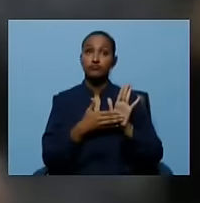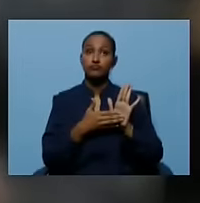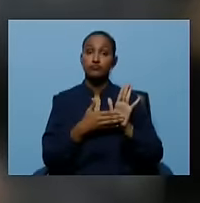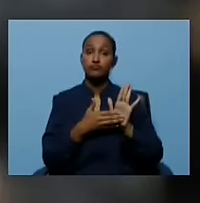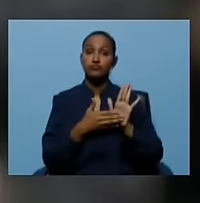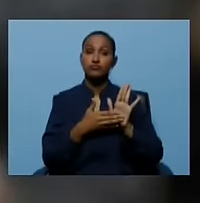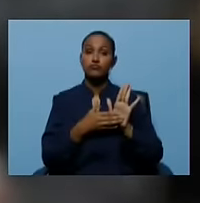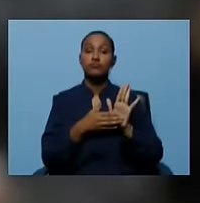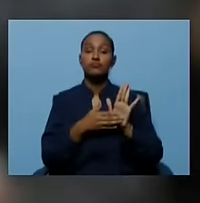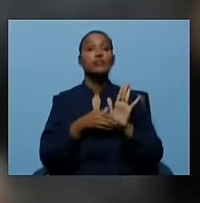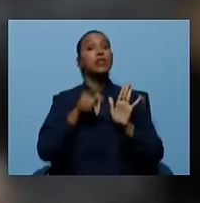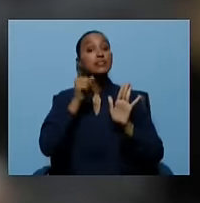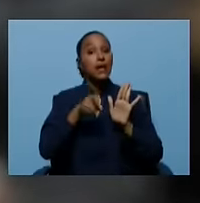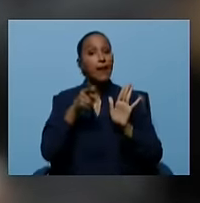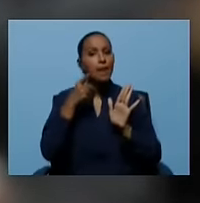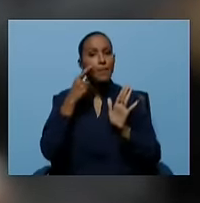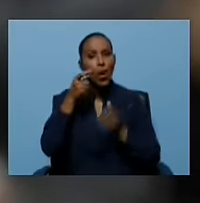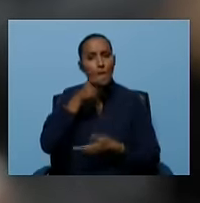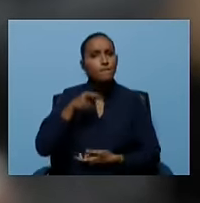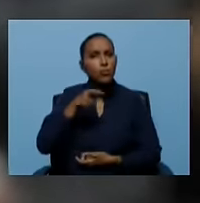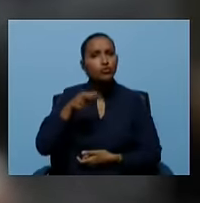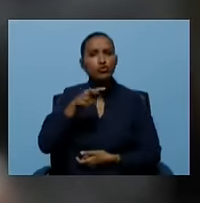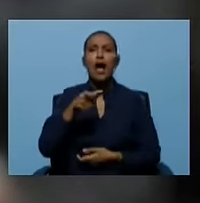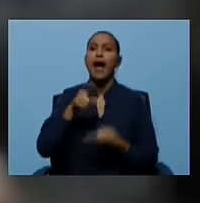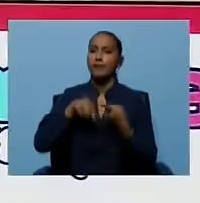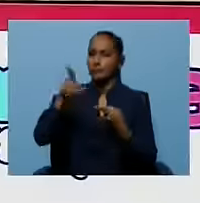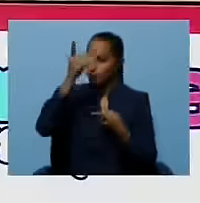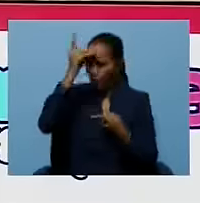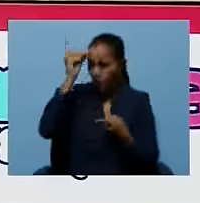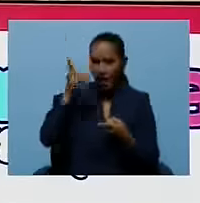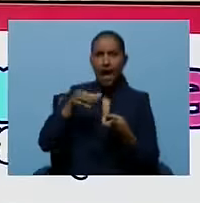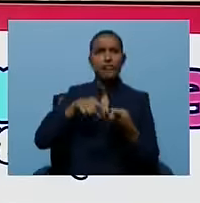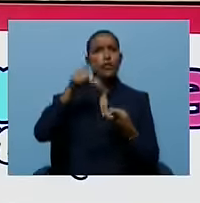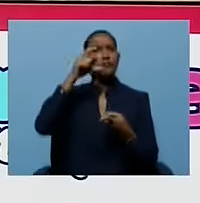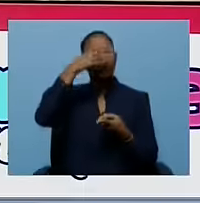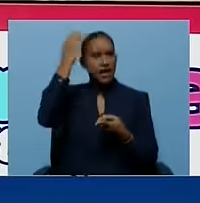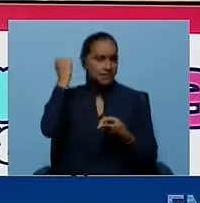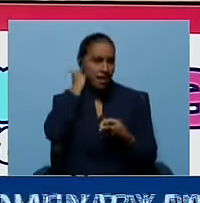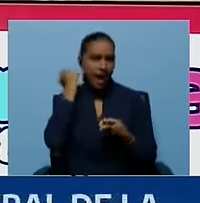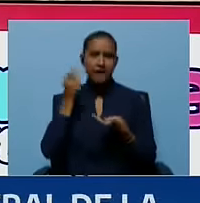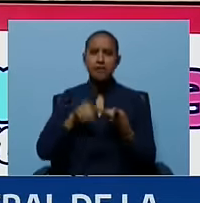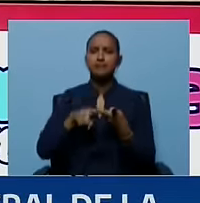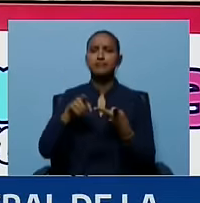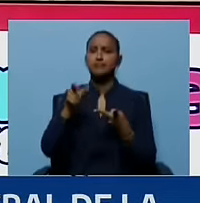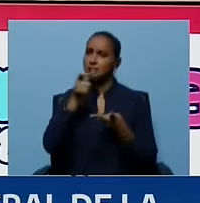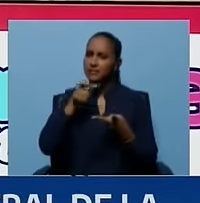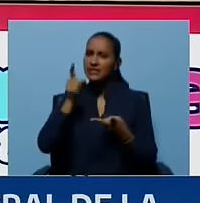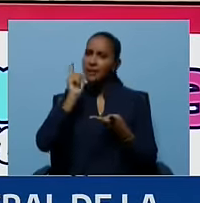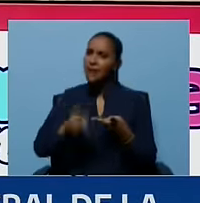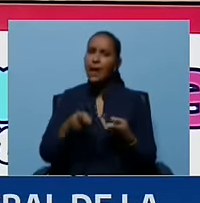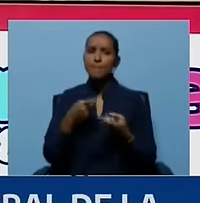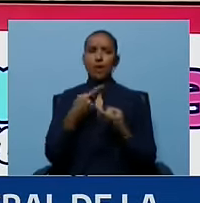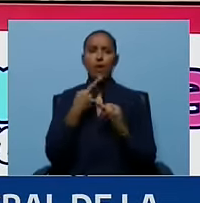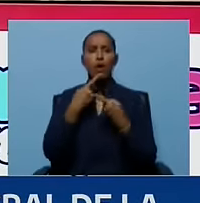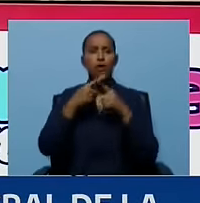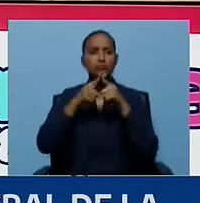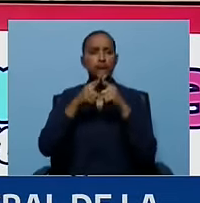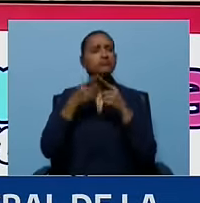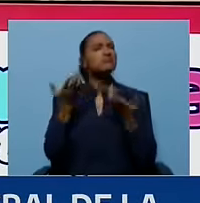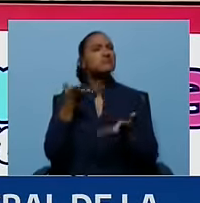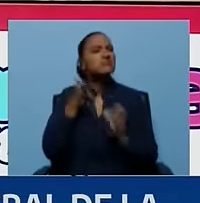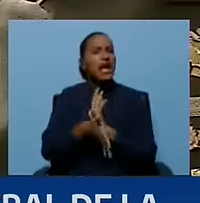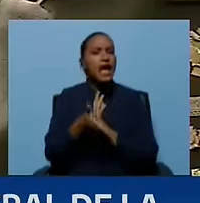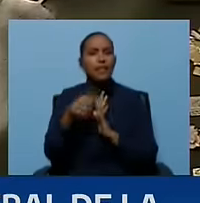multiplicar, Diosdado, Ñañez, compañeros, Menéndez, multiplicar por miles